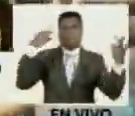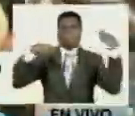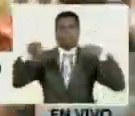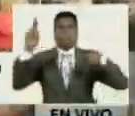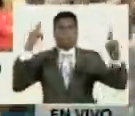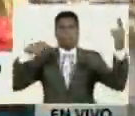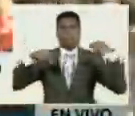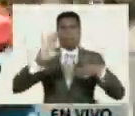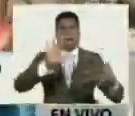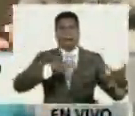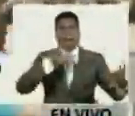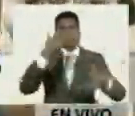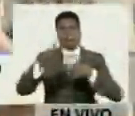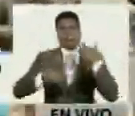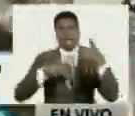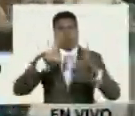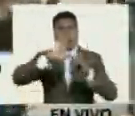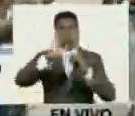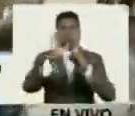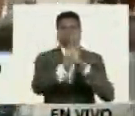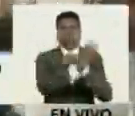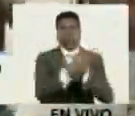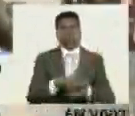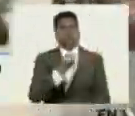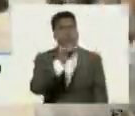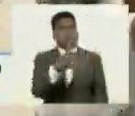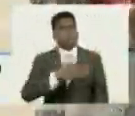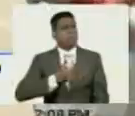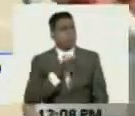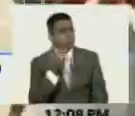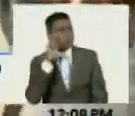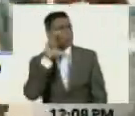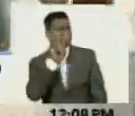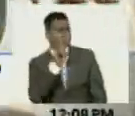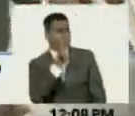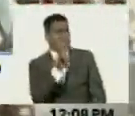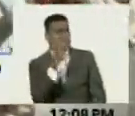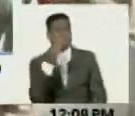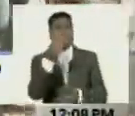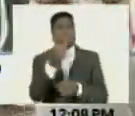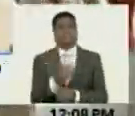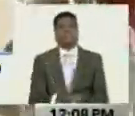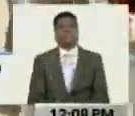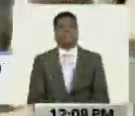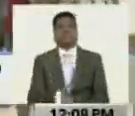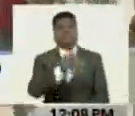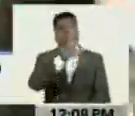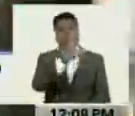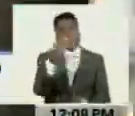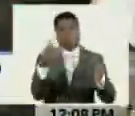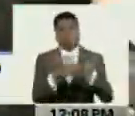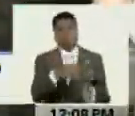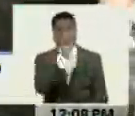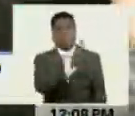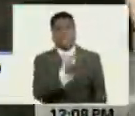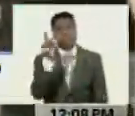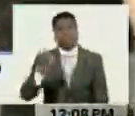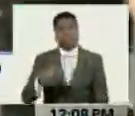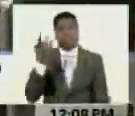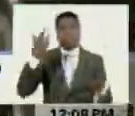recreativas, actividades culturales. Ustedes podrán encontrar a más de 3.000